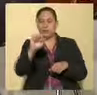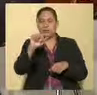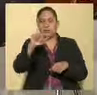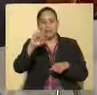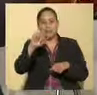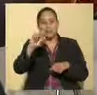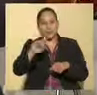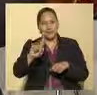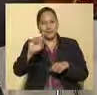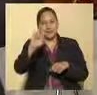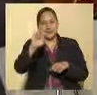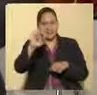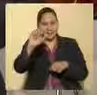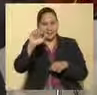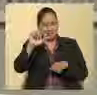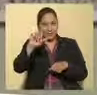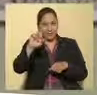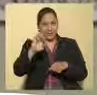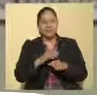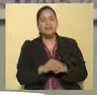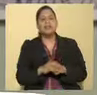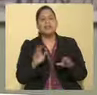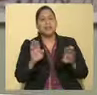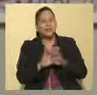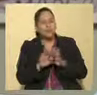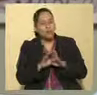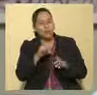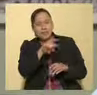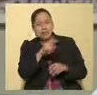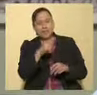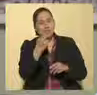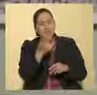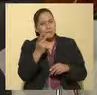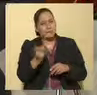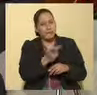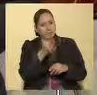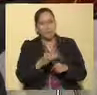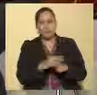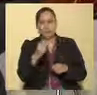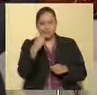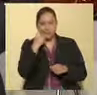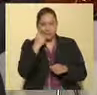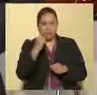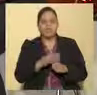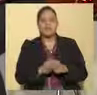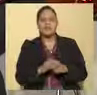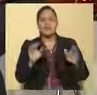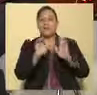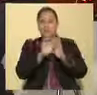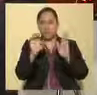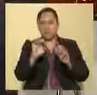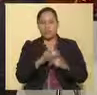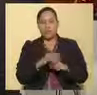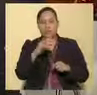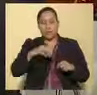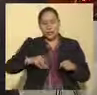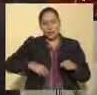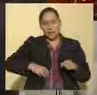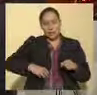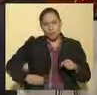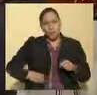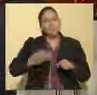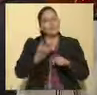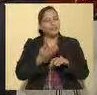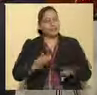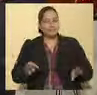Muy ¿Cómo estás? buenos días, ¿qué tal? ¿Cómo Sin están? duda la pregunta de los 64,000, Pues sí, ¿no? Fíjate que esto de las hernias es